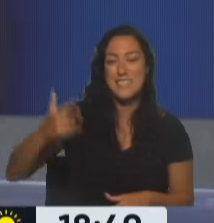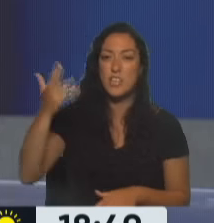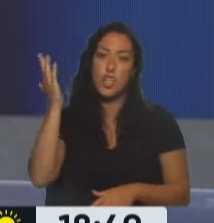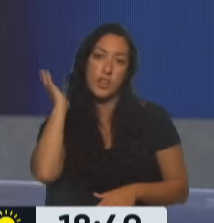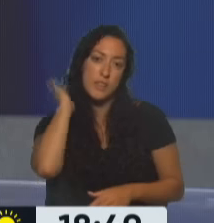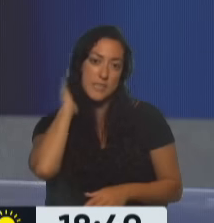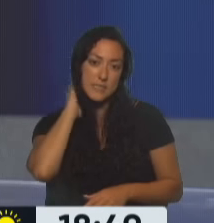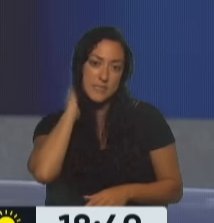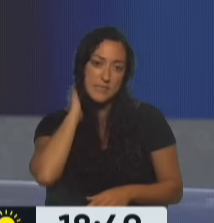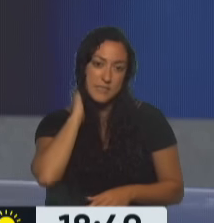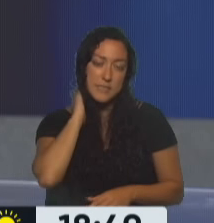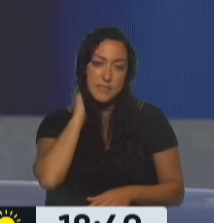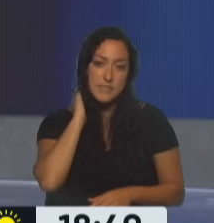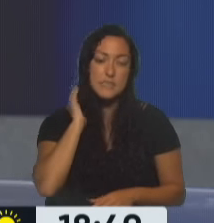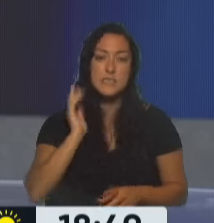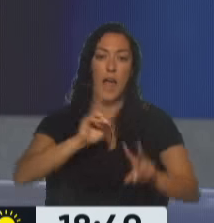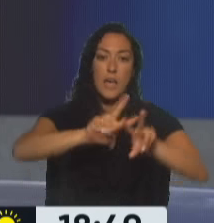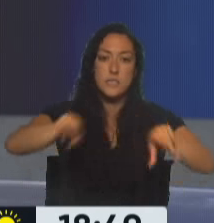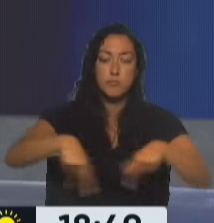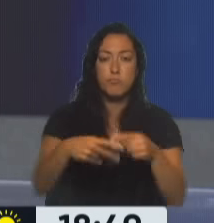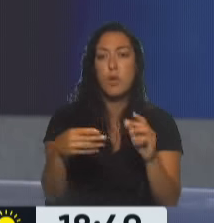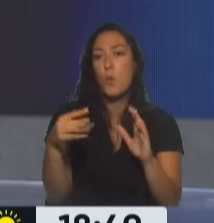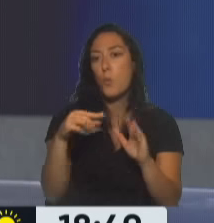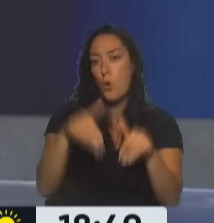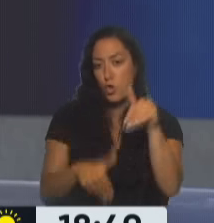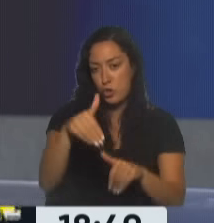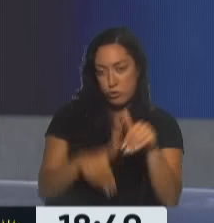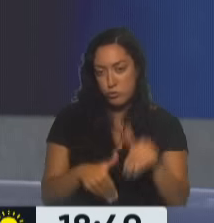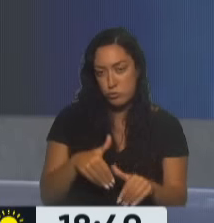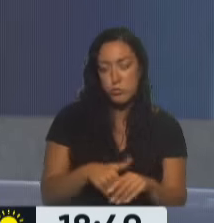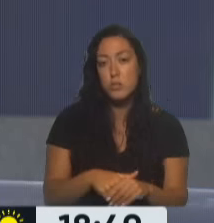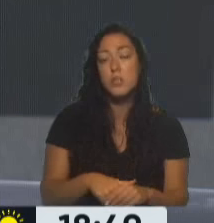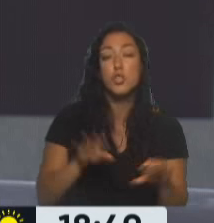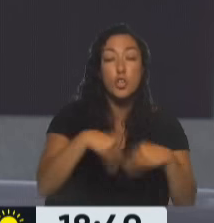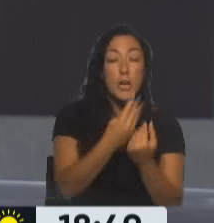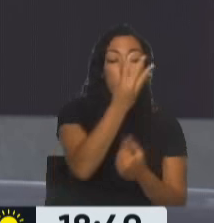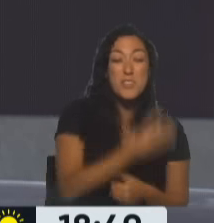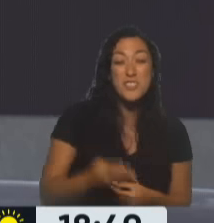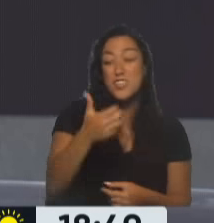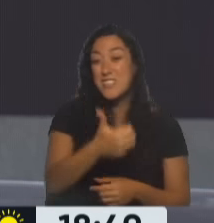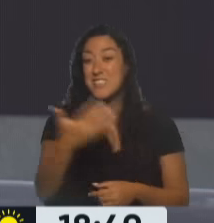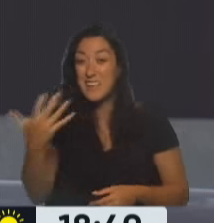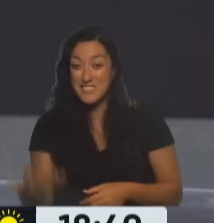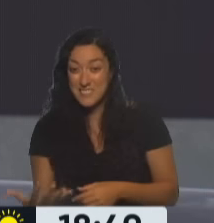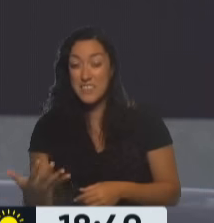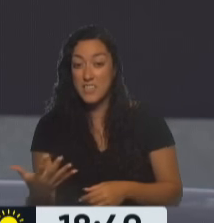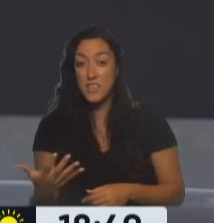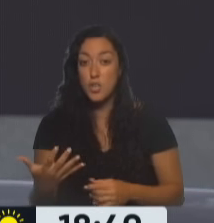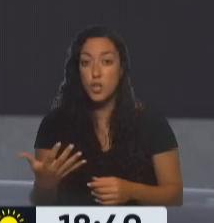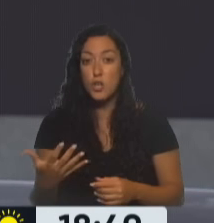316 escaños cosechó el partido gobernante de 465 en la Cámara